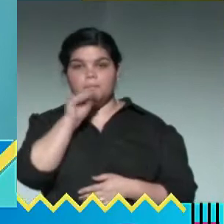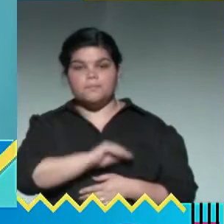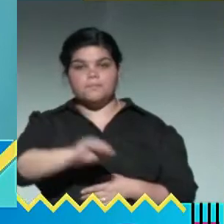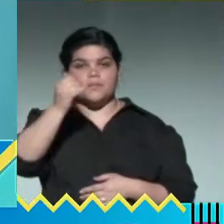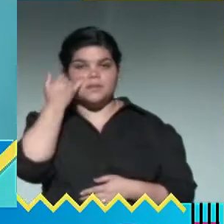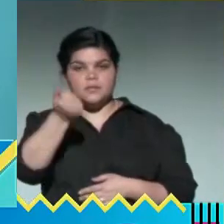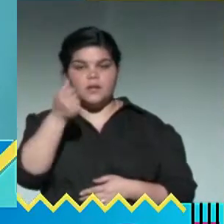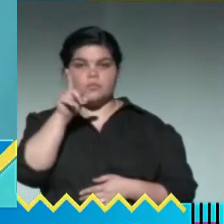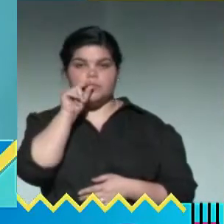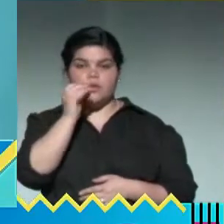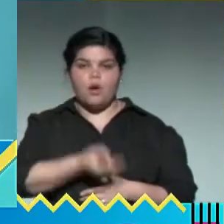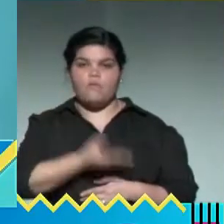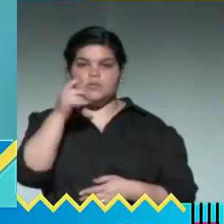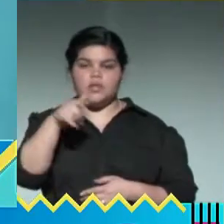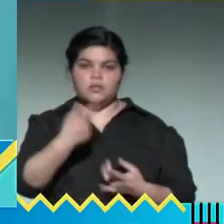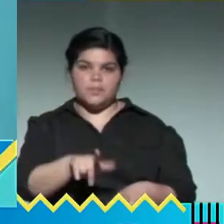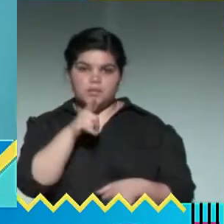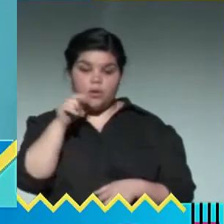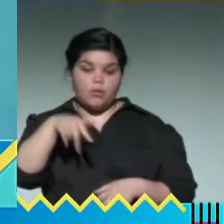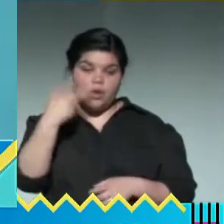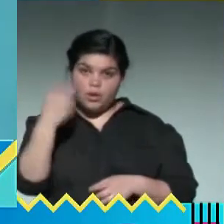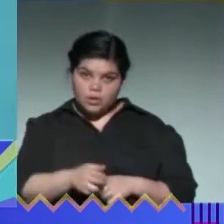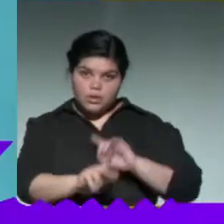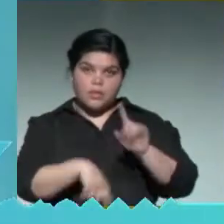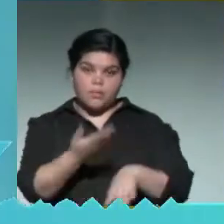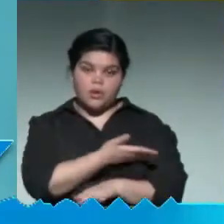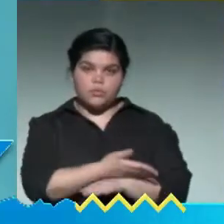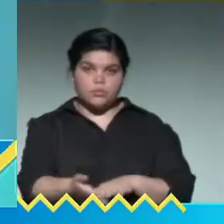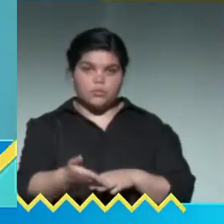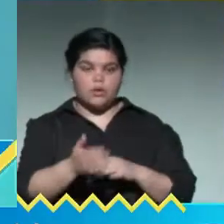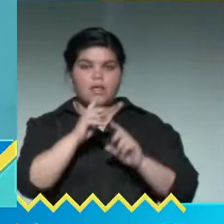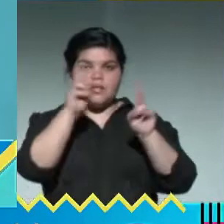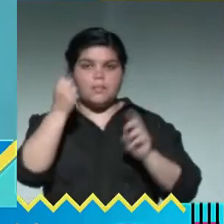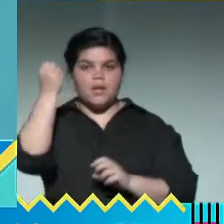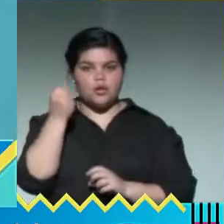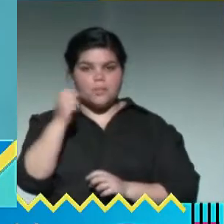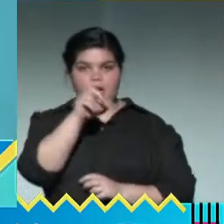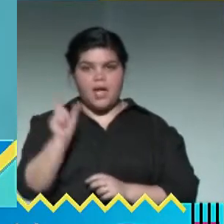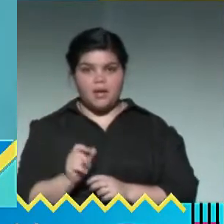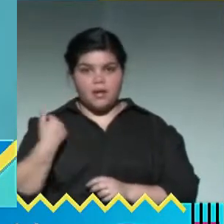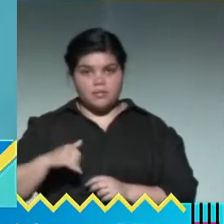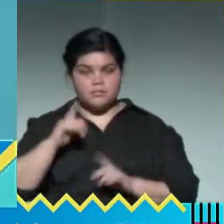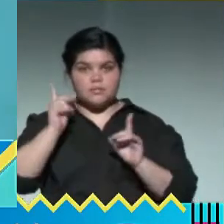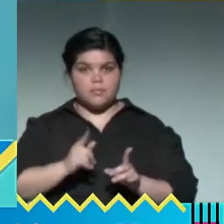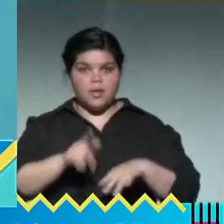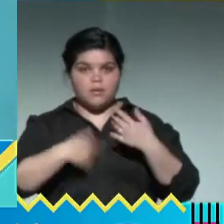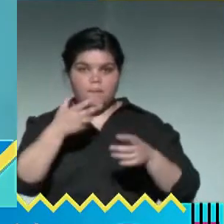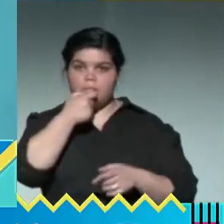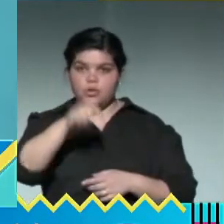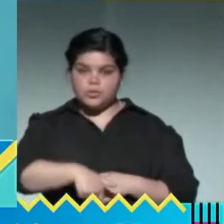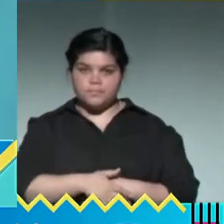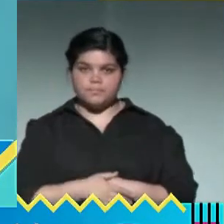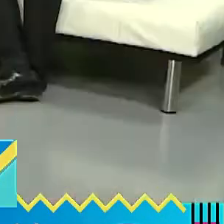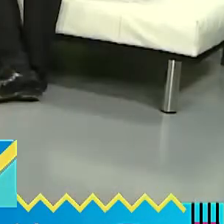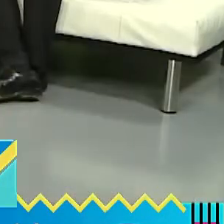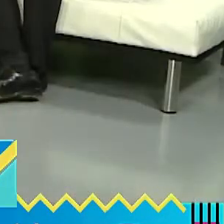Twitter oficial de Distintos Parecidos. Nos vamos a un corte y enseguida continuamos hablando más de economía en nuestro país y, por supuesto, focalizamos en la provincia de Mendoza. Ya